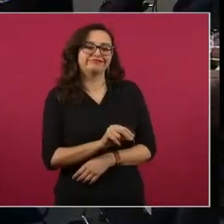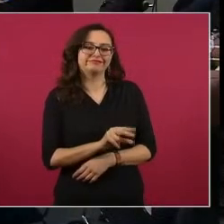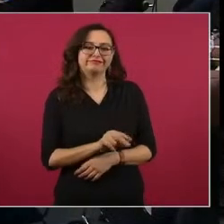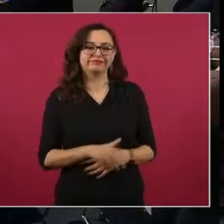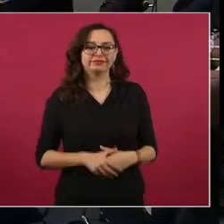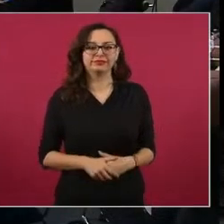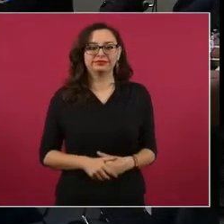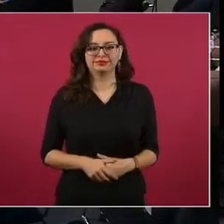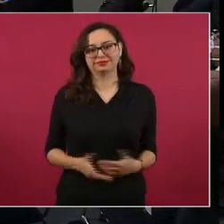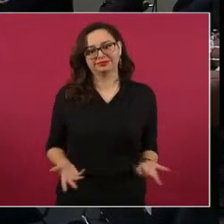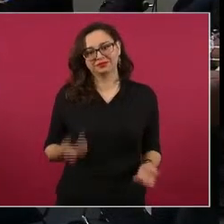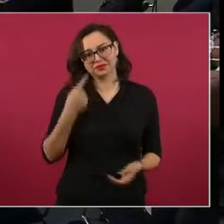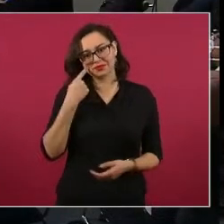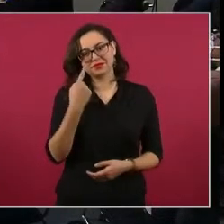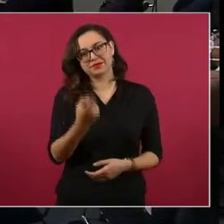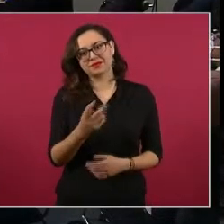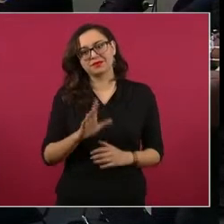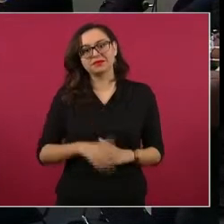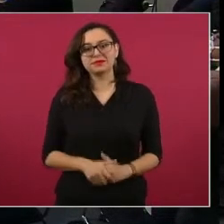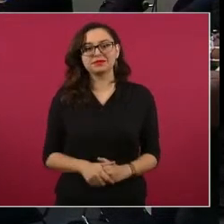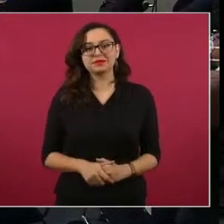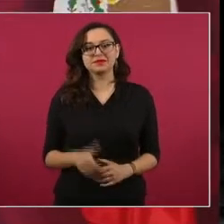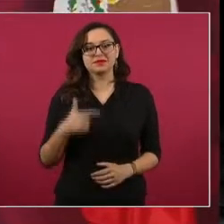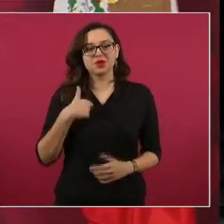mire soy salinas